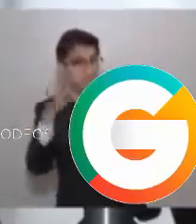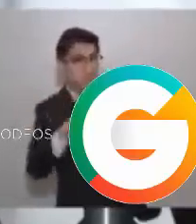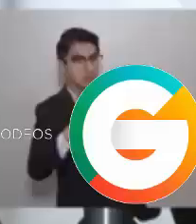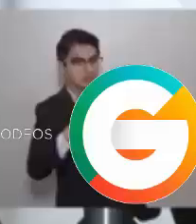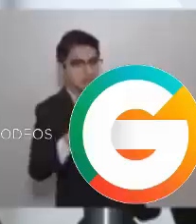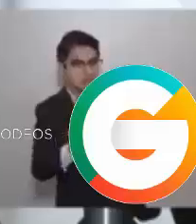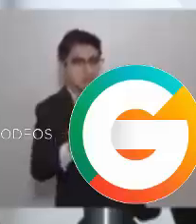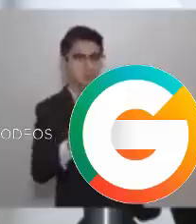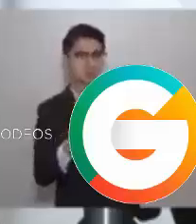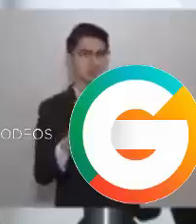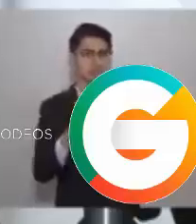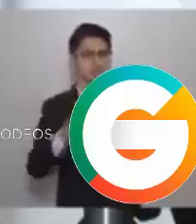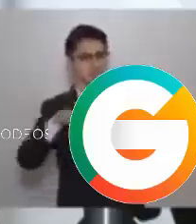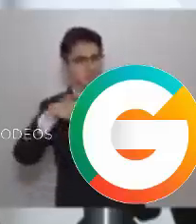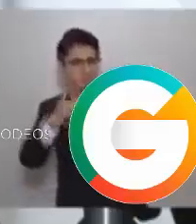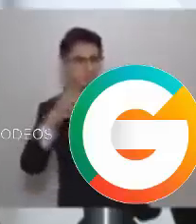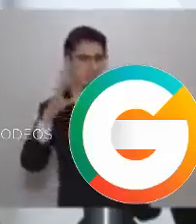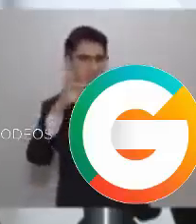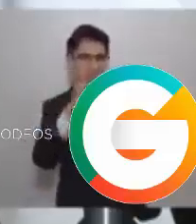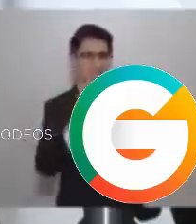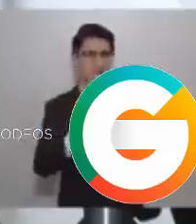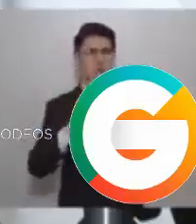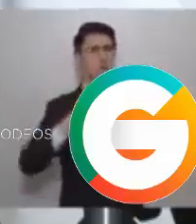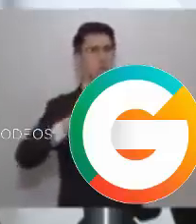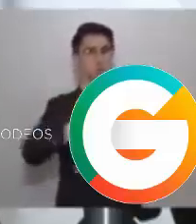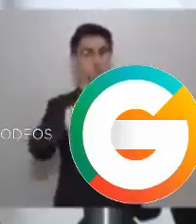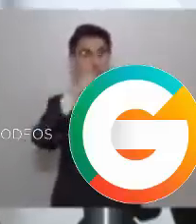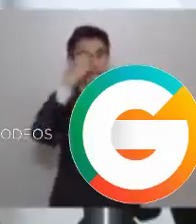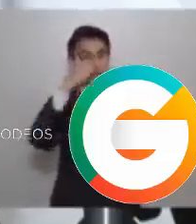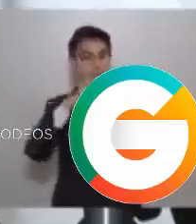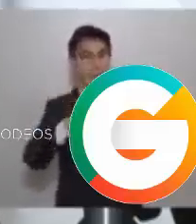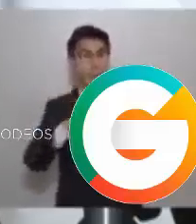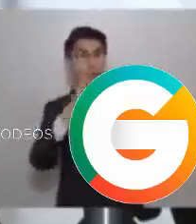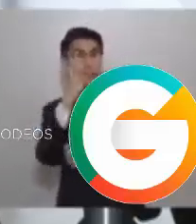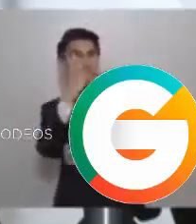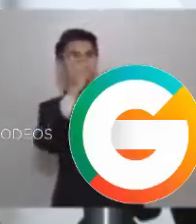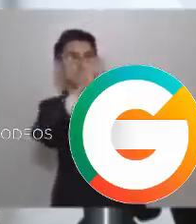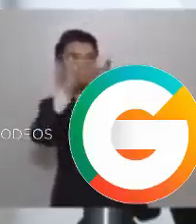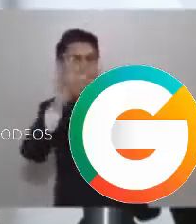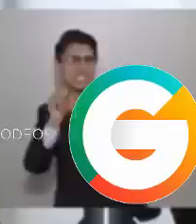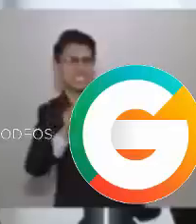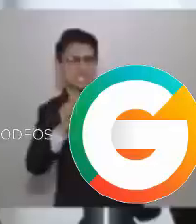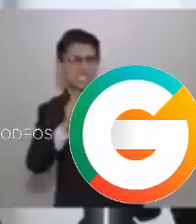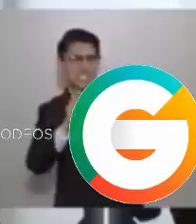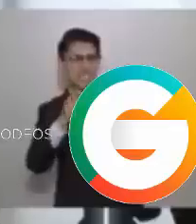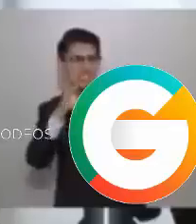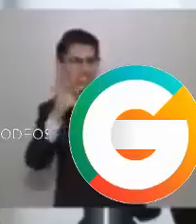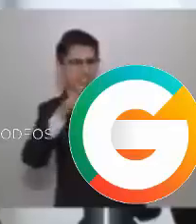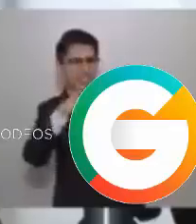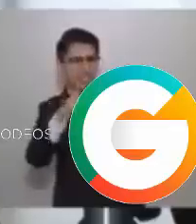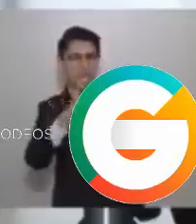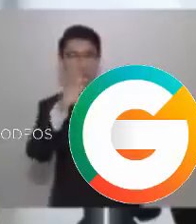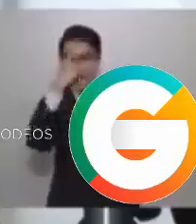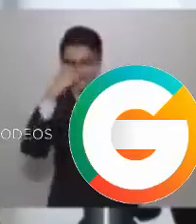como vinculantes al evento ocurrido. Por los demás datos que se tienen y que consideramos